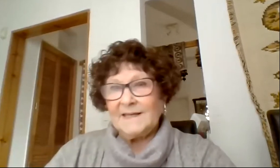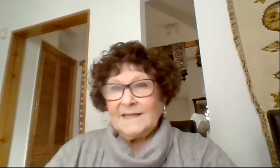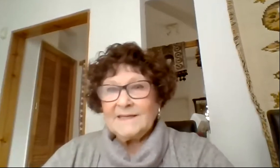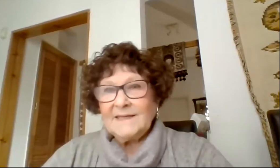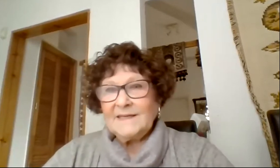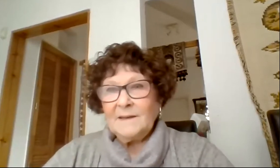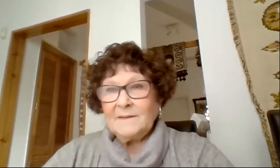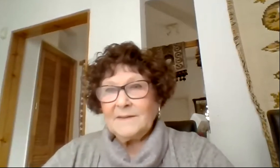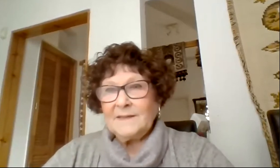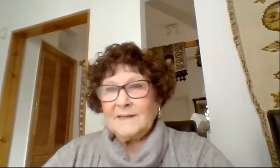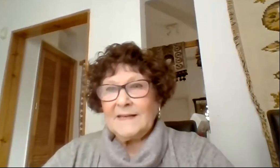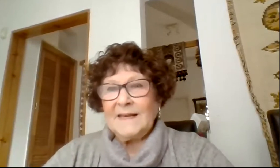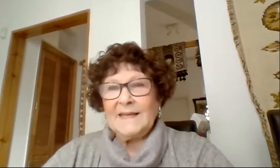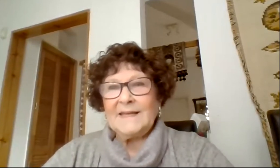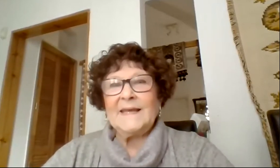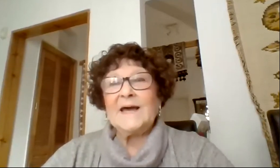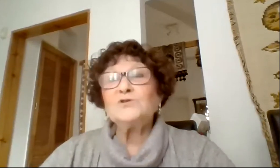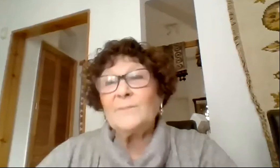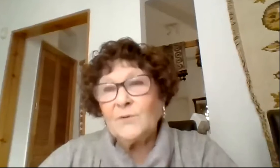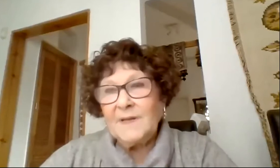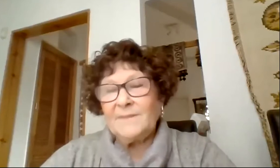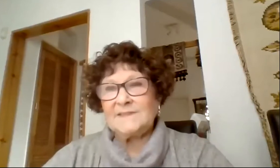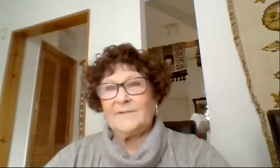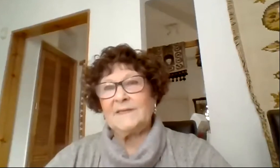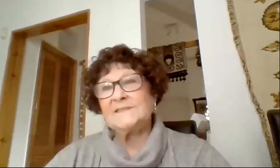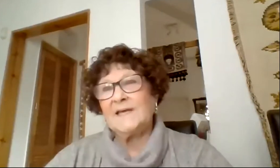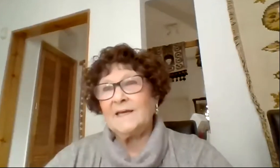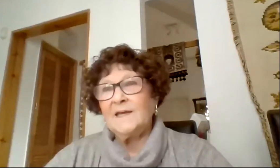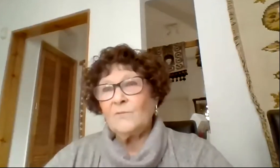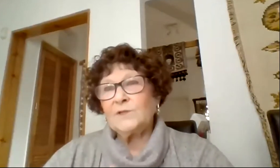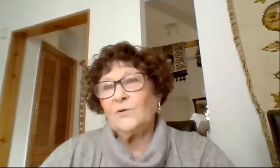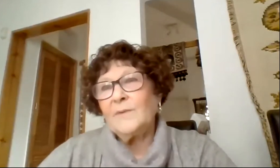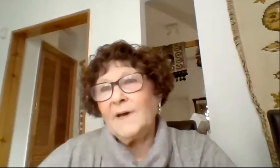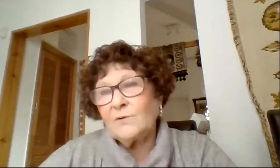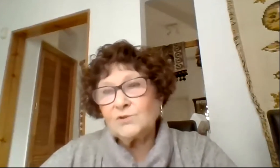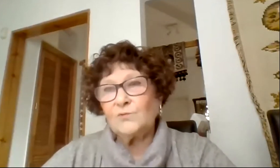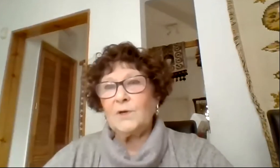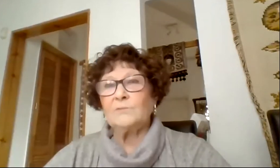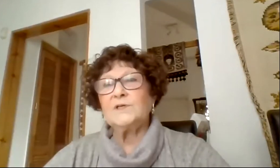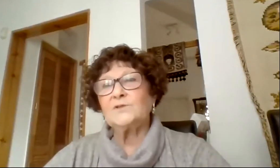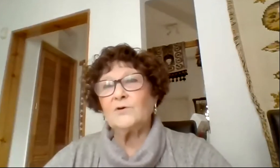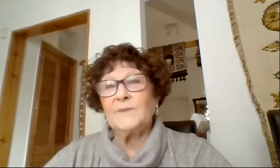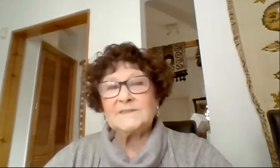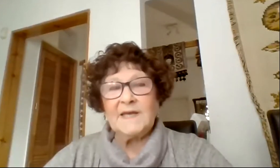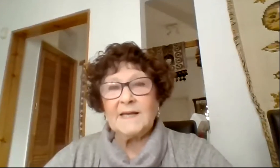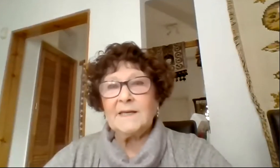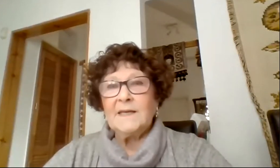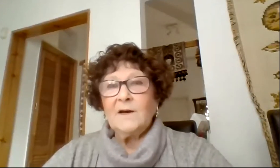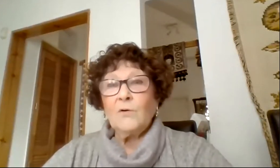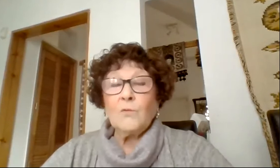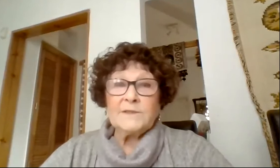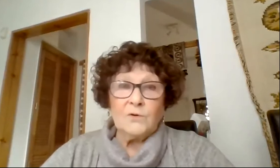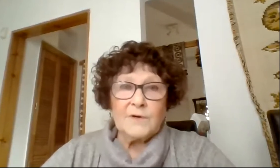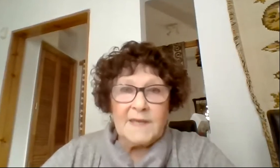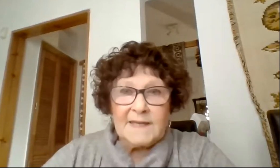herramienta que le causa problemas a Vanessa cuando va con su hijo a un centro comercial,